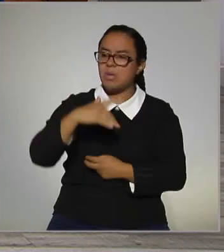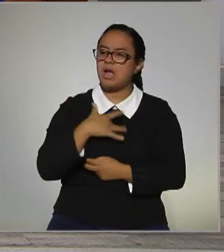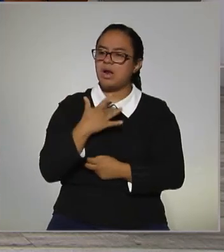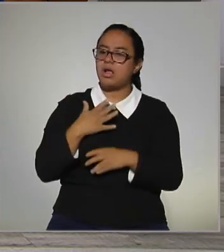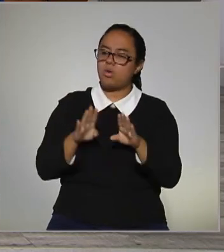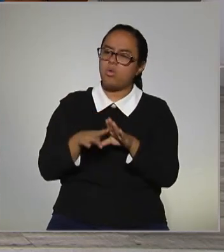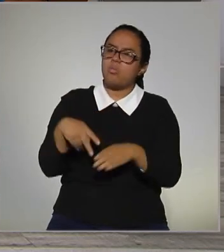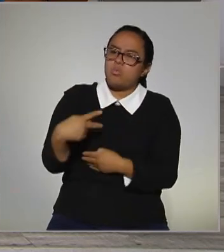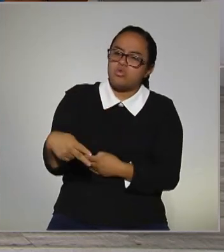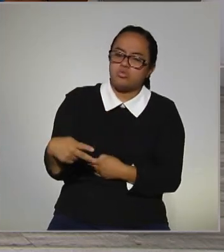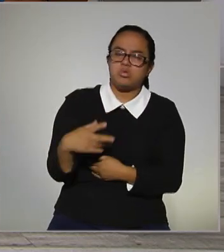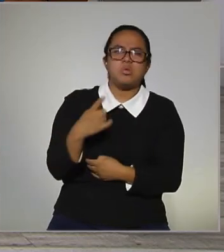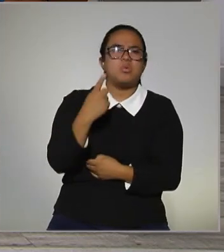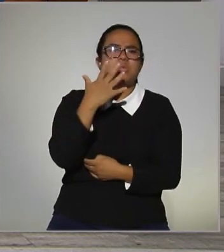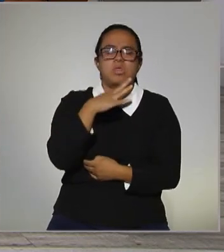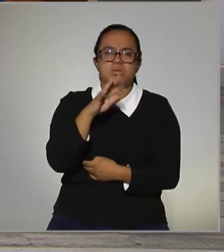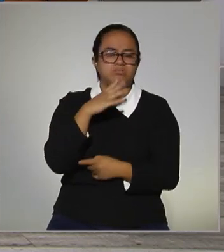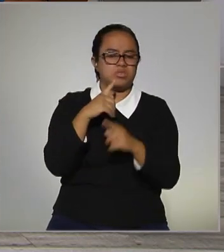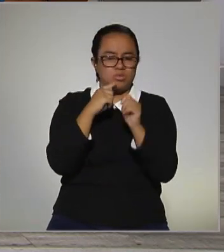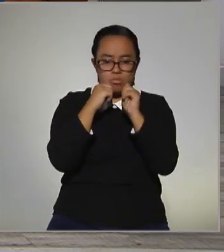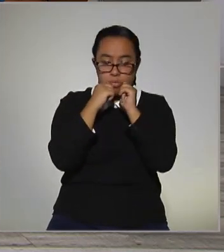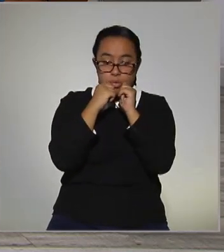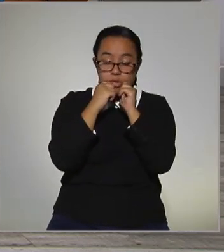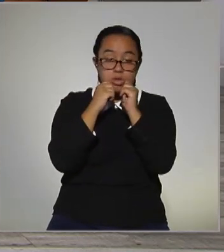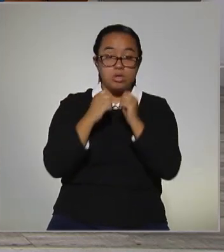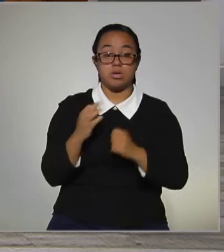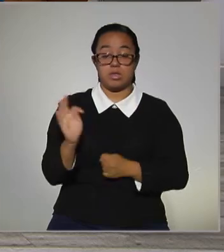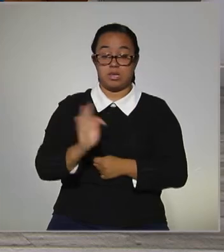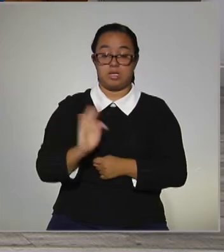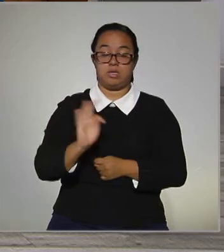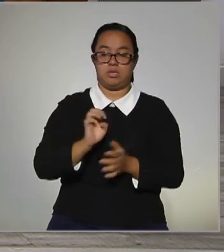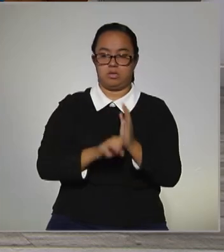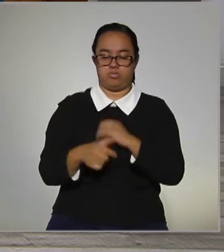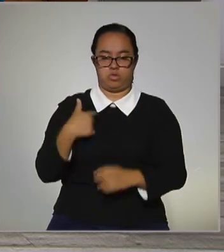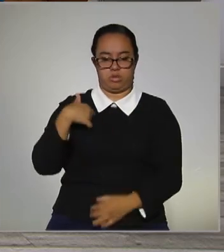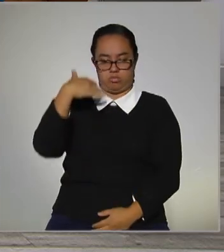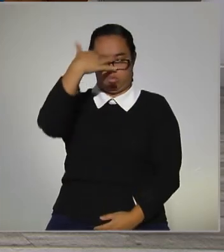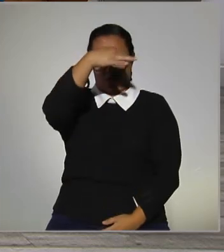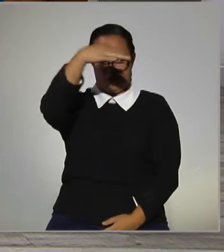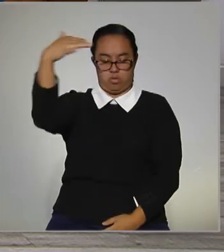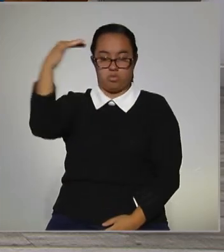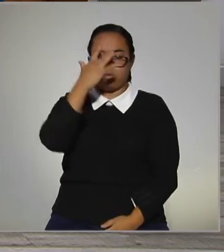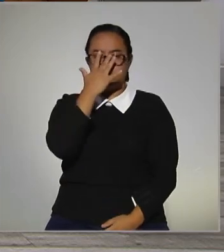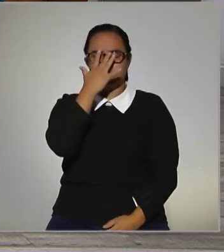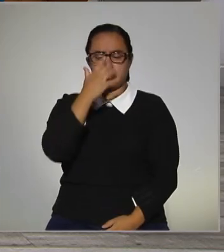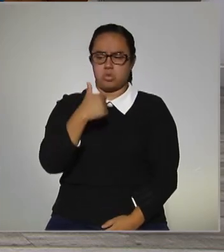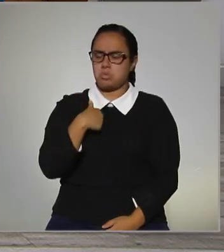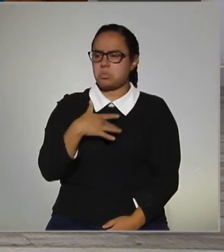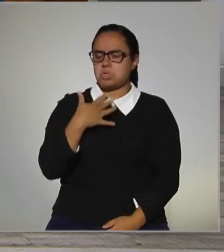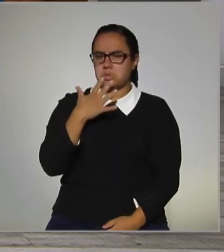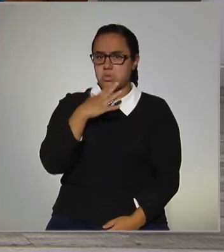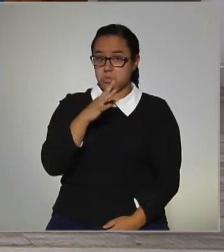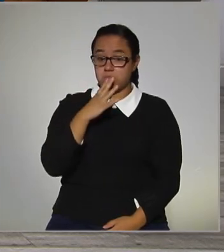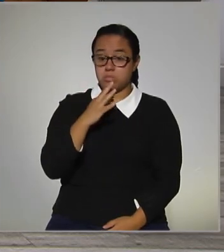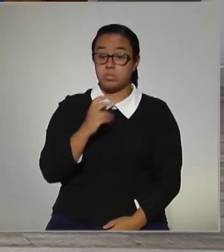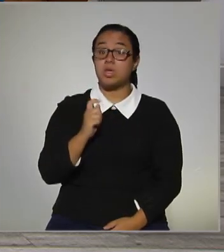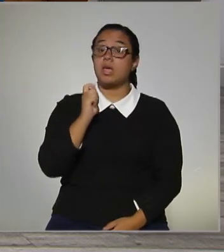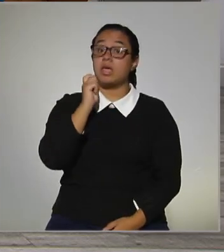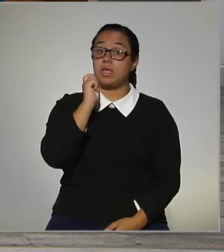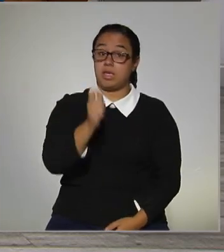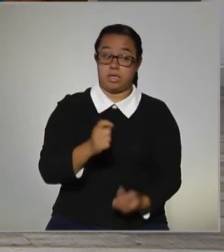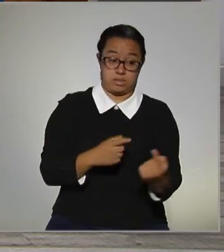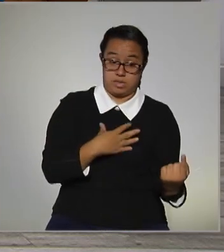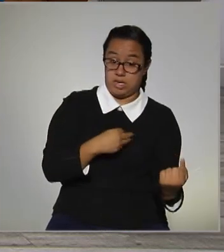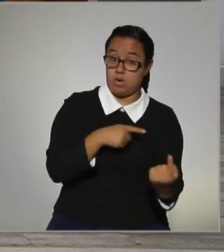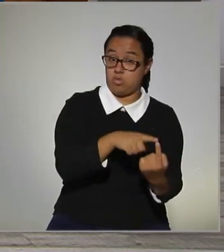está sintiendo, por mínimo que sea, ¿no? Si para mí como visión como adulto es algo menor, no quiere decir que lo sea como tal